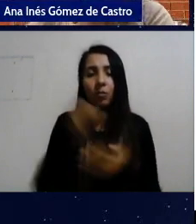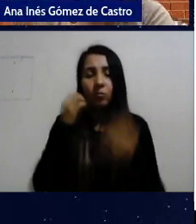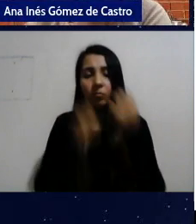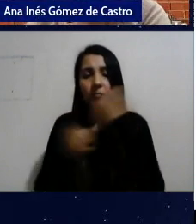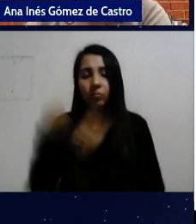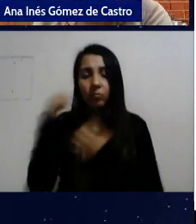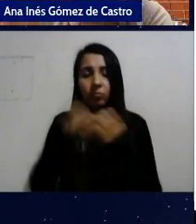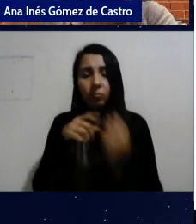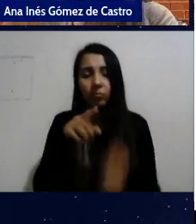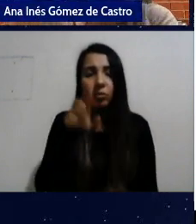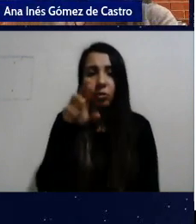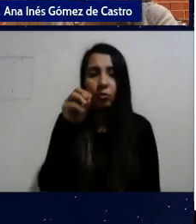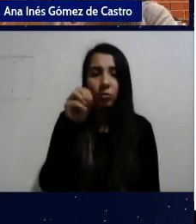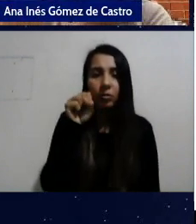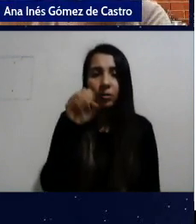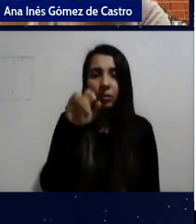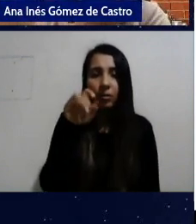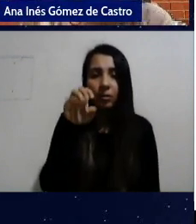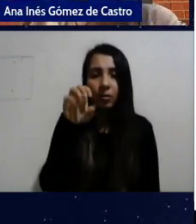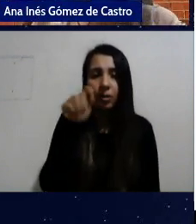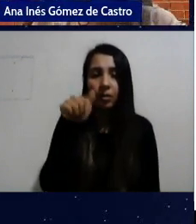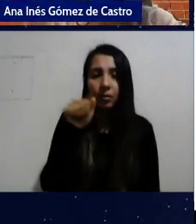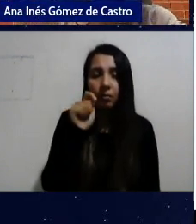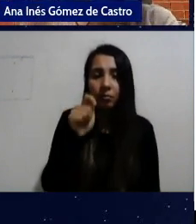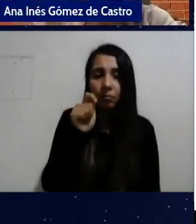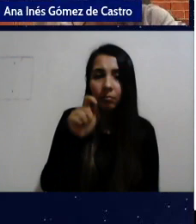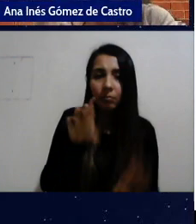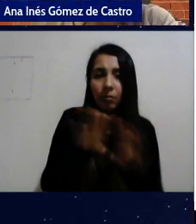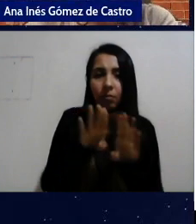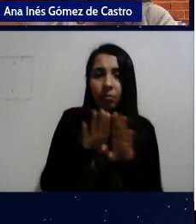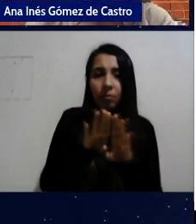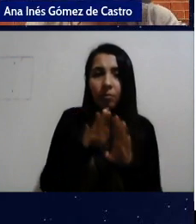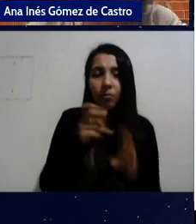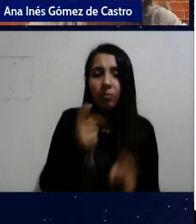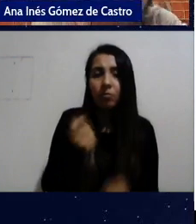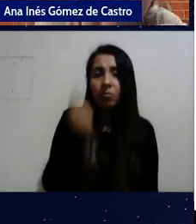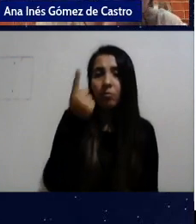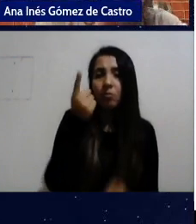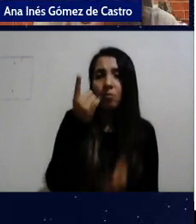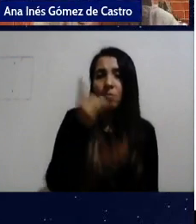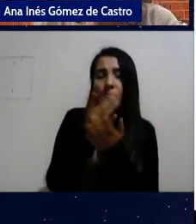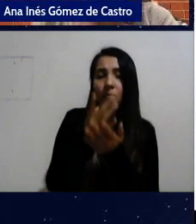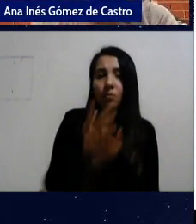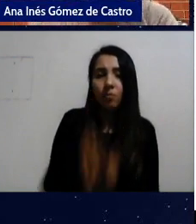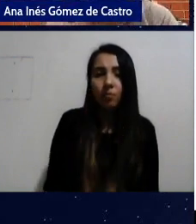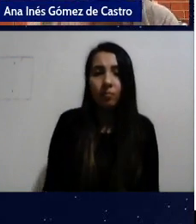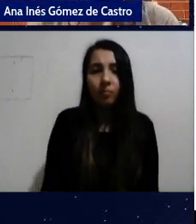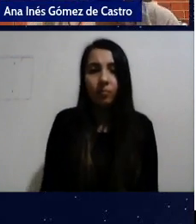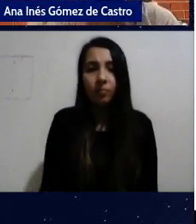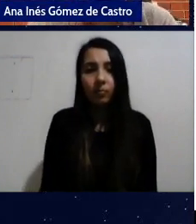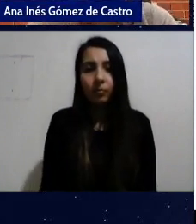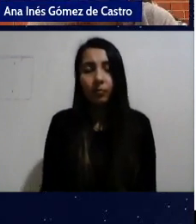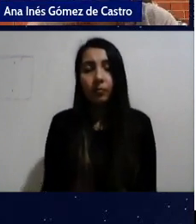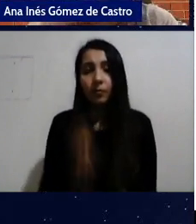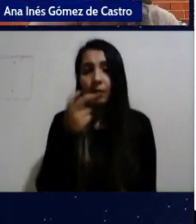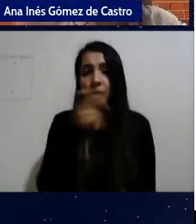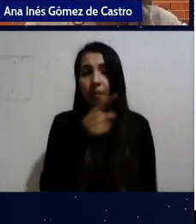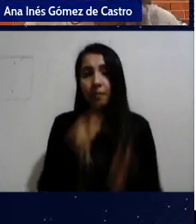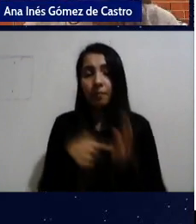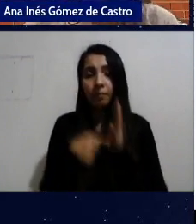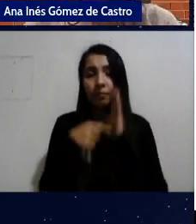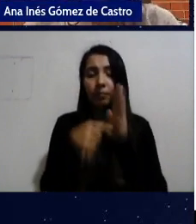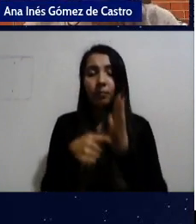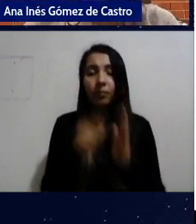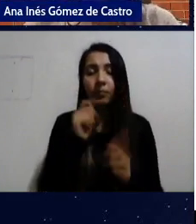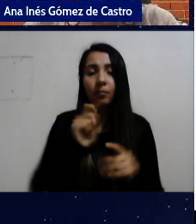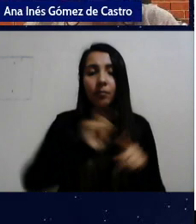misión para observar un único cometa como es Rosetta, sino que podríamos observar muchos cuerpos con una sola misión. Esto